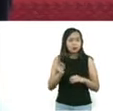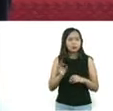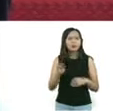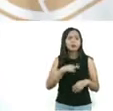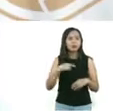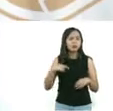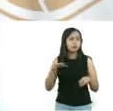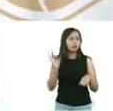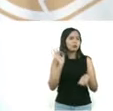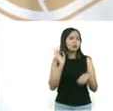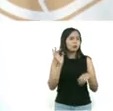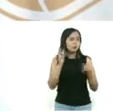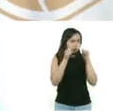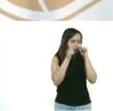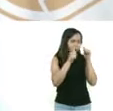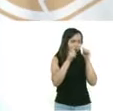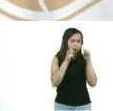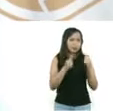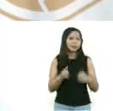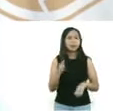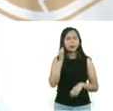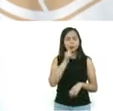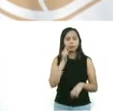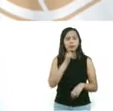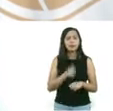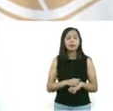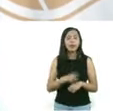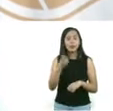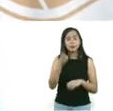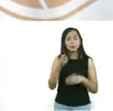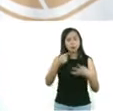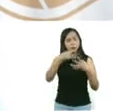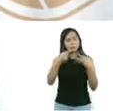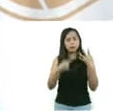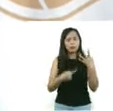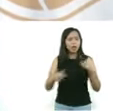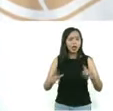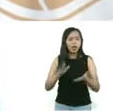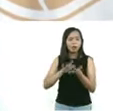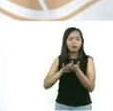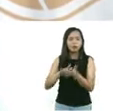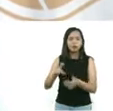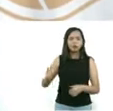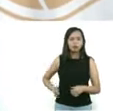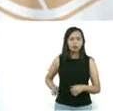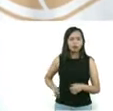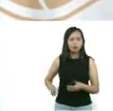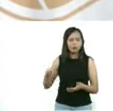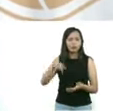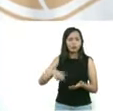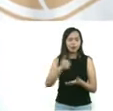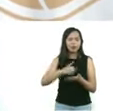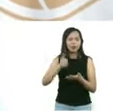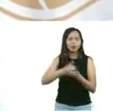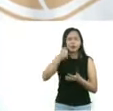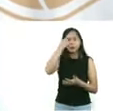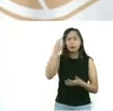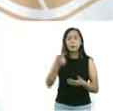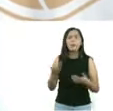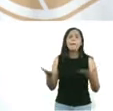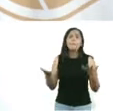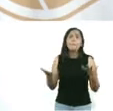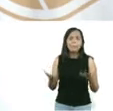de inmediato pueda ser atendido. Entonces, este es el despliegue, el apoyo que va a dar el Gobierno de la Ciudad de México para la realización